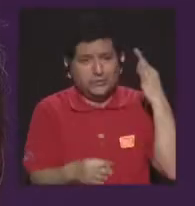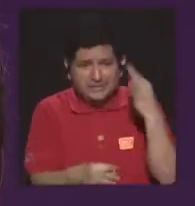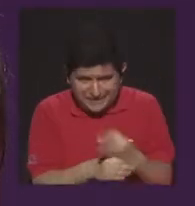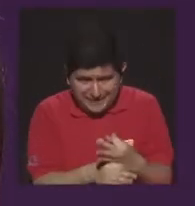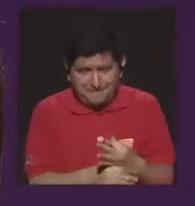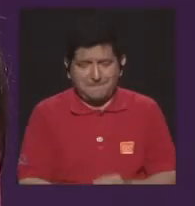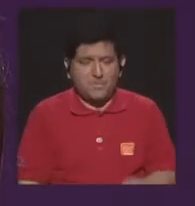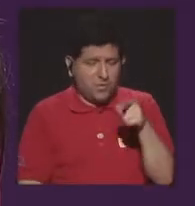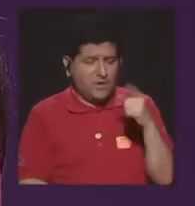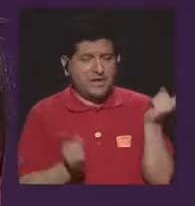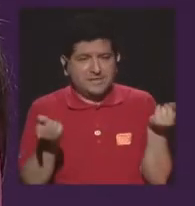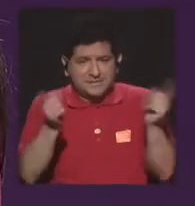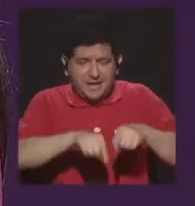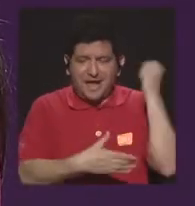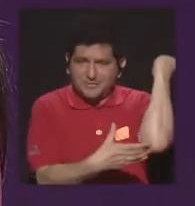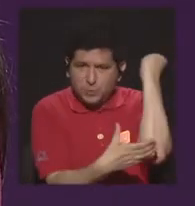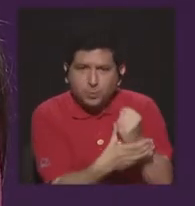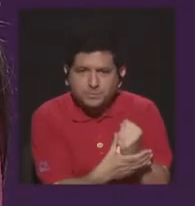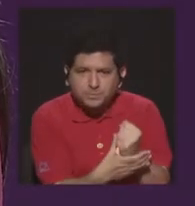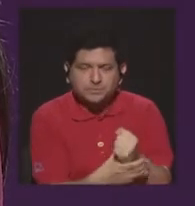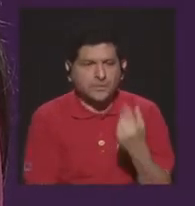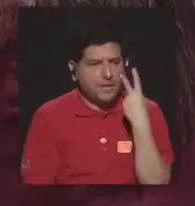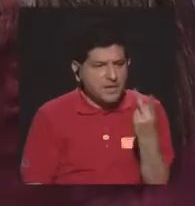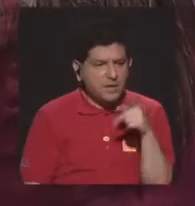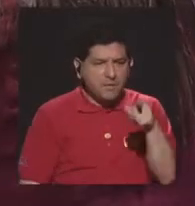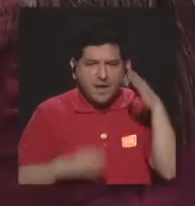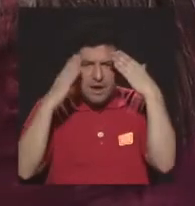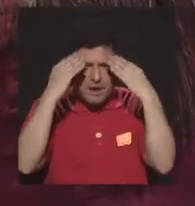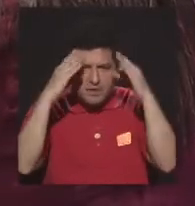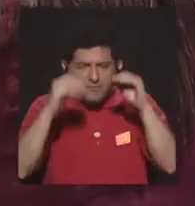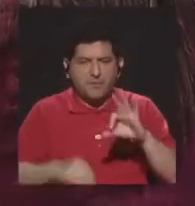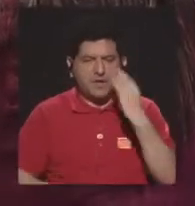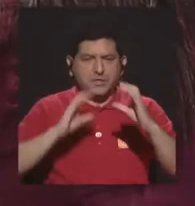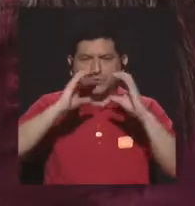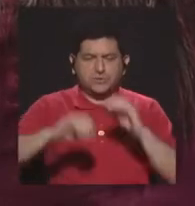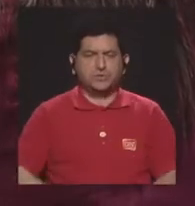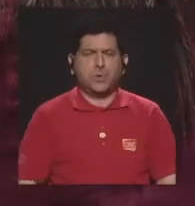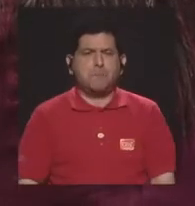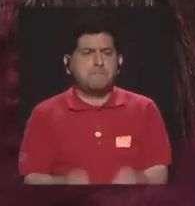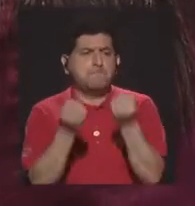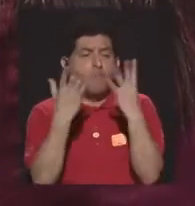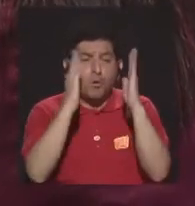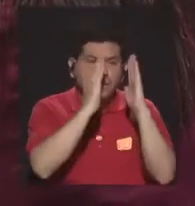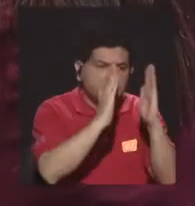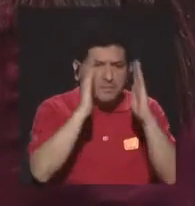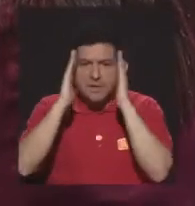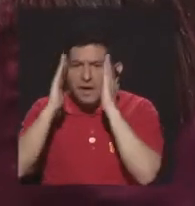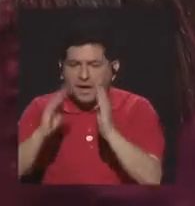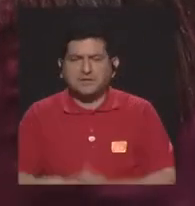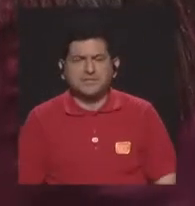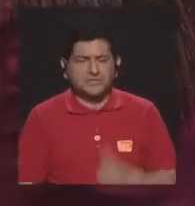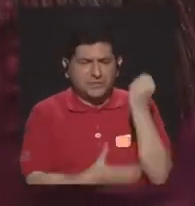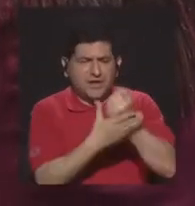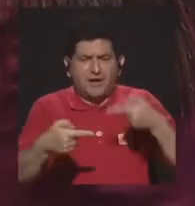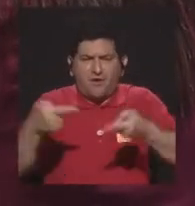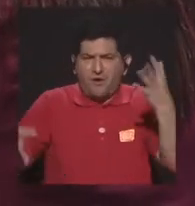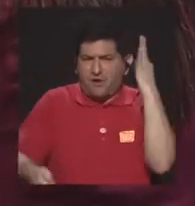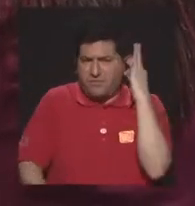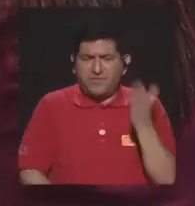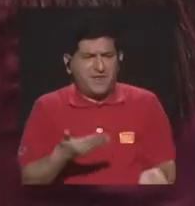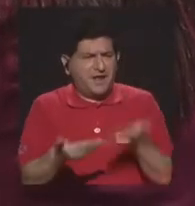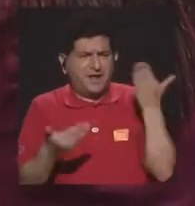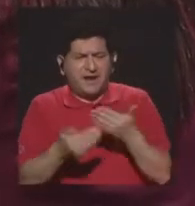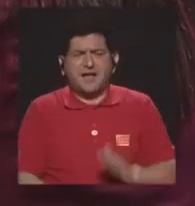la modalidad de asesinato. Uh-huh. Y vos veías en las coberturas de los medios cómo muchas de las coberturas de estos feminicidios eran